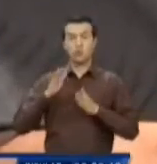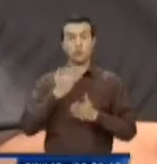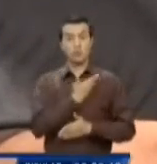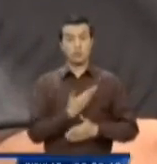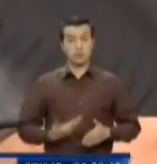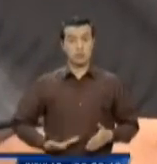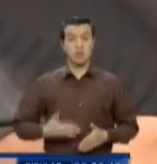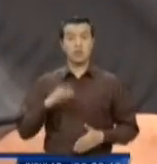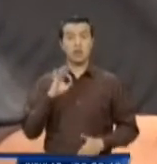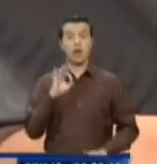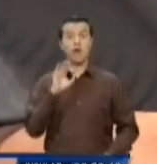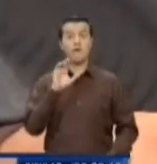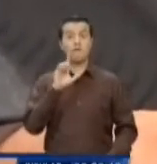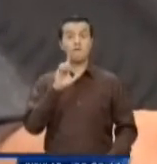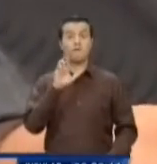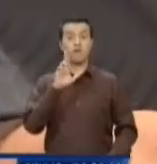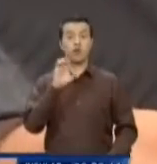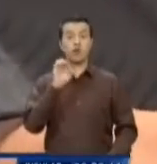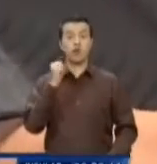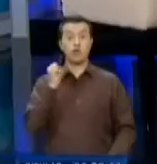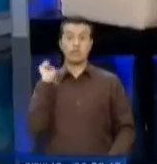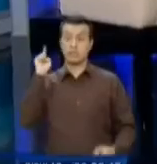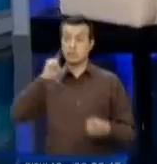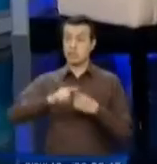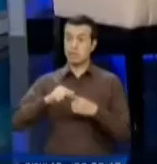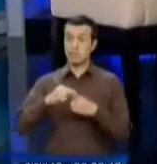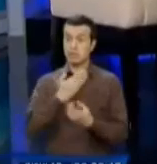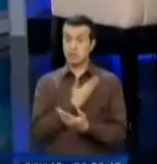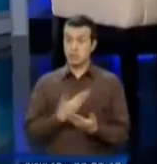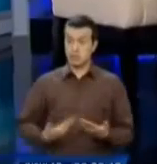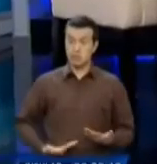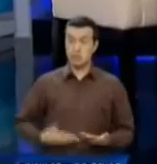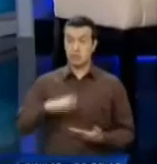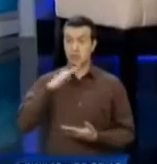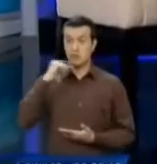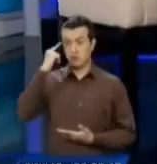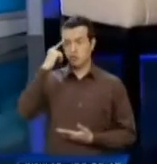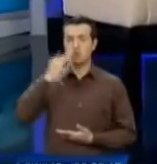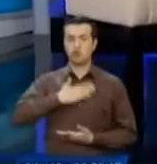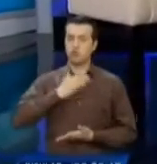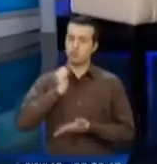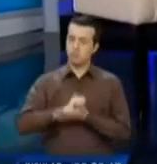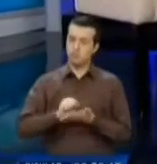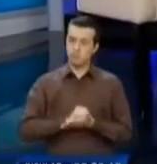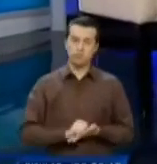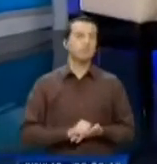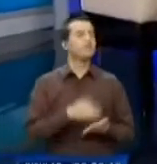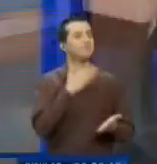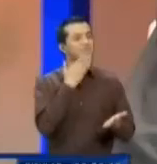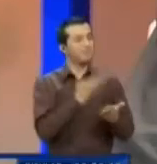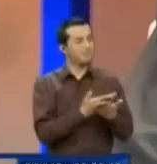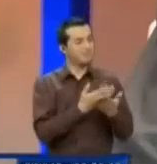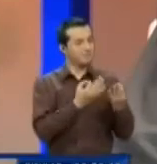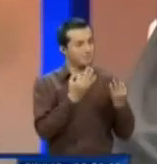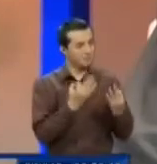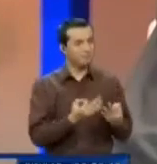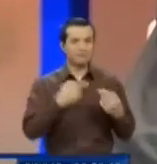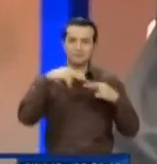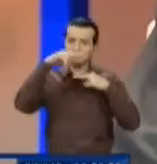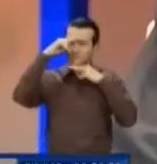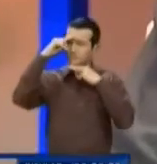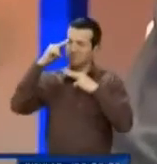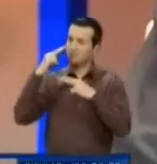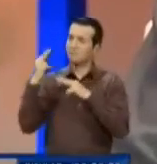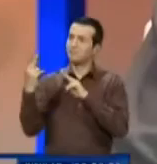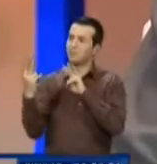Flores al presidente Rafael Correa es lo que yo lo he escrito. Virgilio Rodríguez, muchas gracias por estar con nosotros. Muchas gracias, un honor